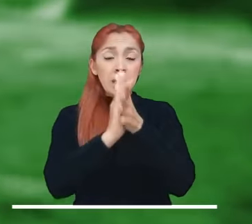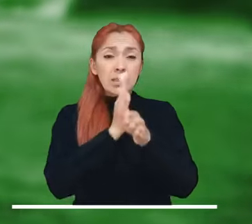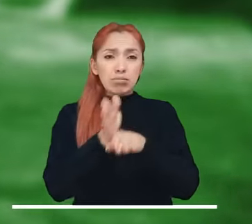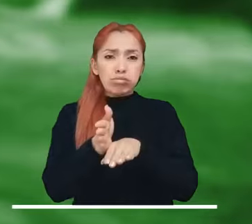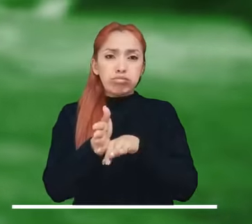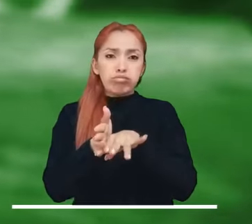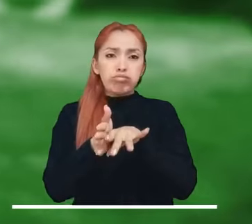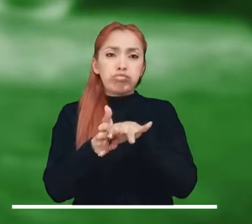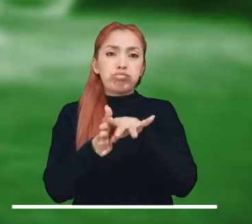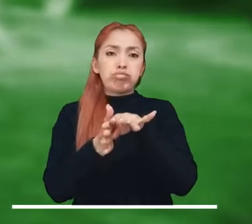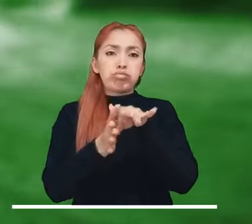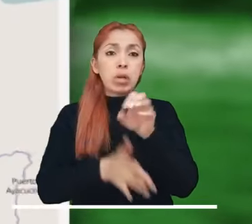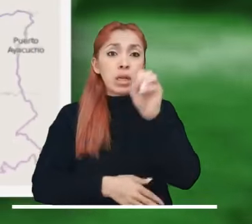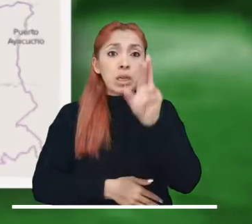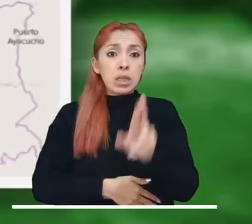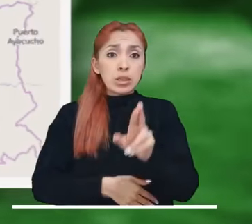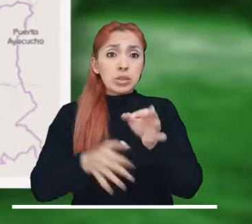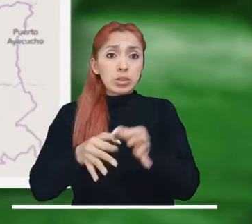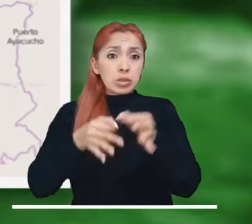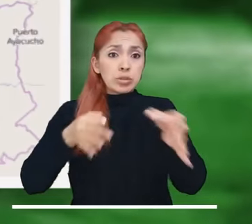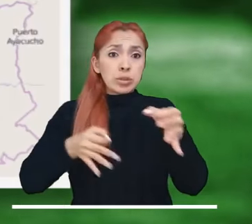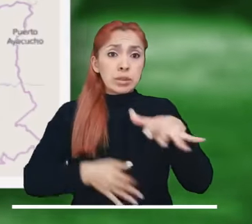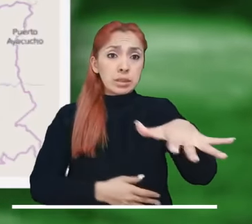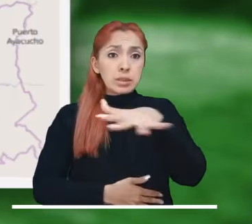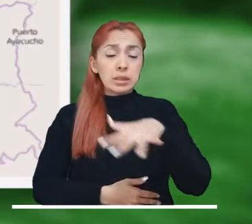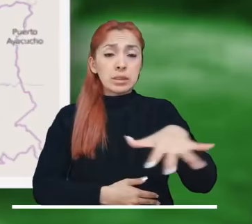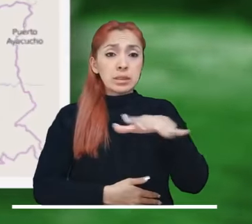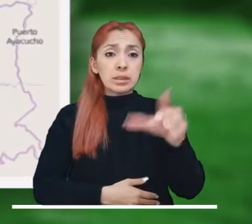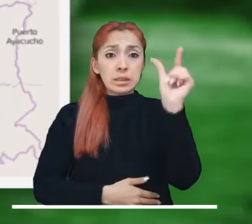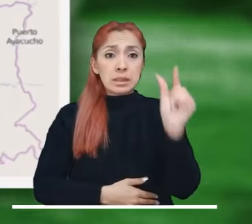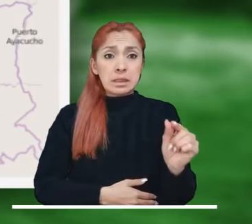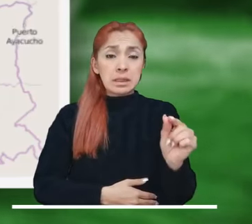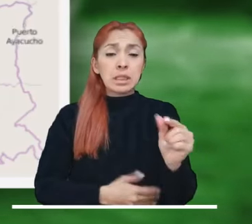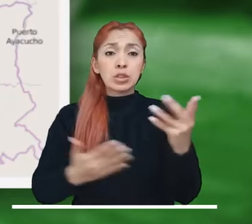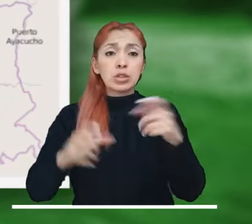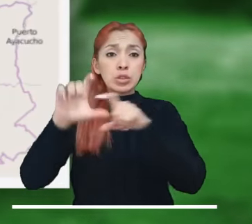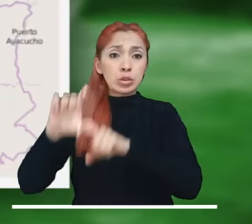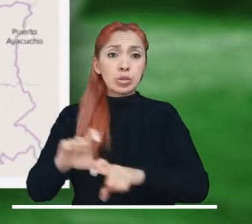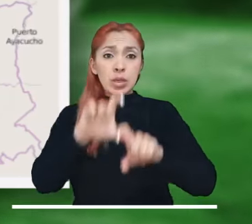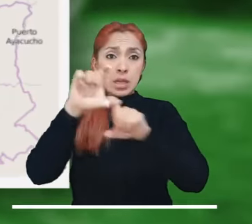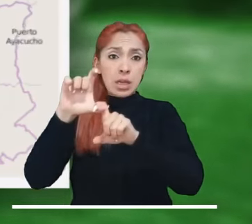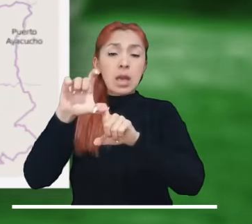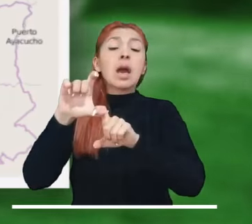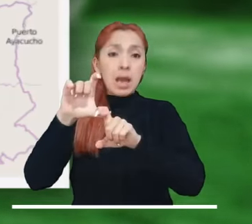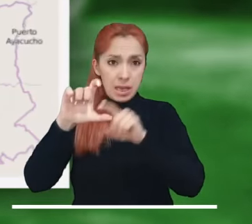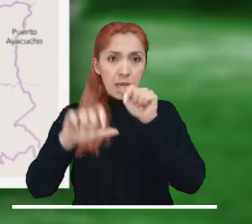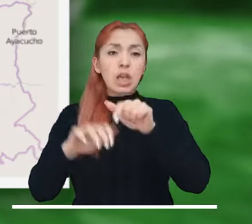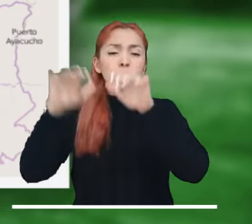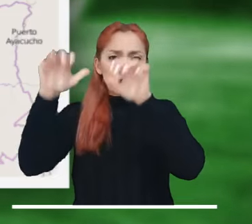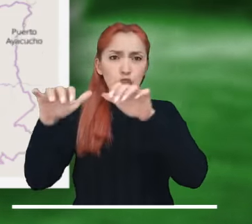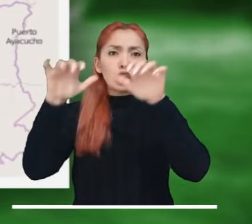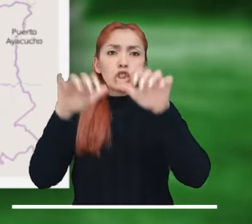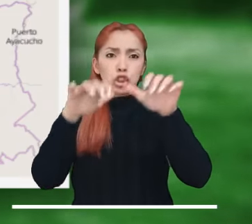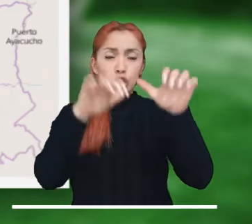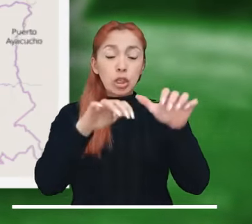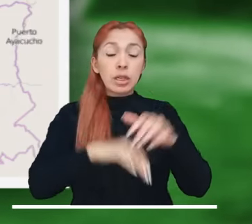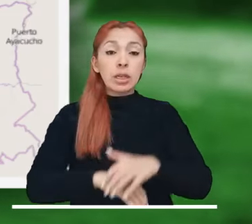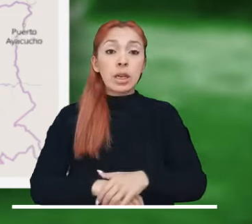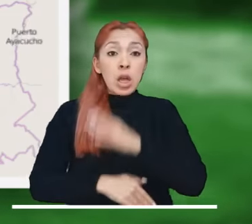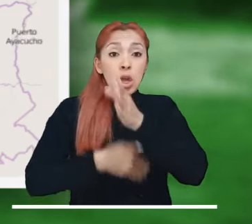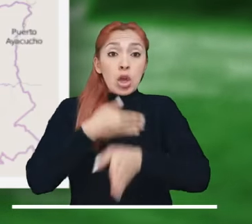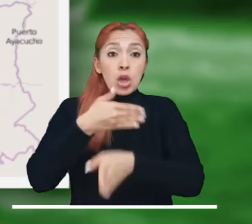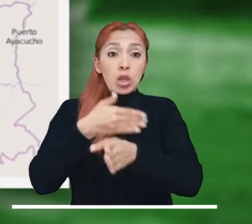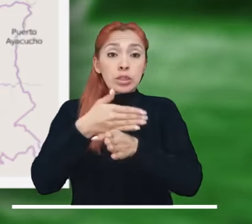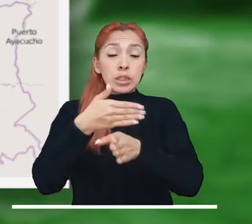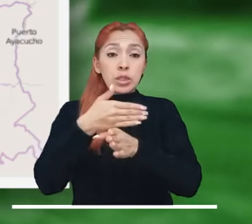resumen de las alertas vigentes a esta hora. Se reportan inundaciones al sur del casco urbano del municipio de San Juan del